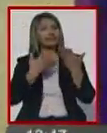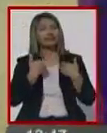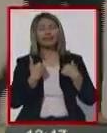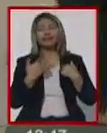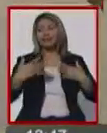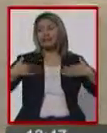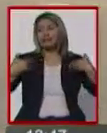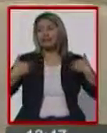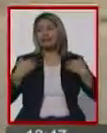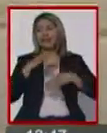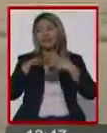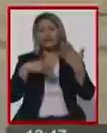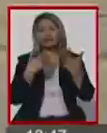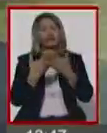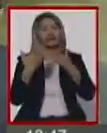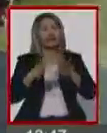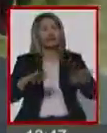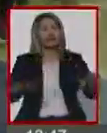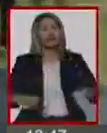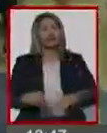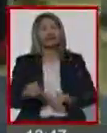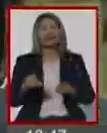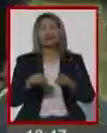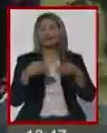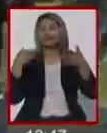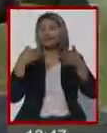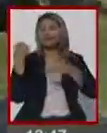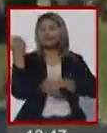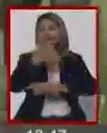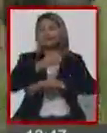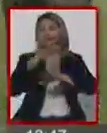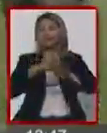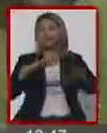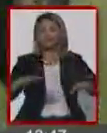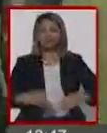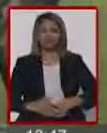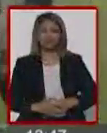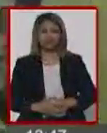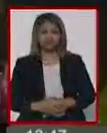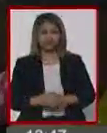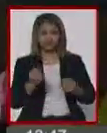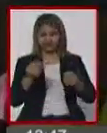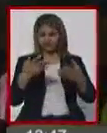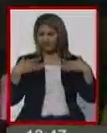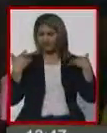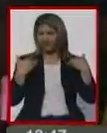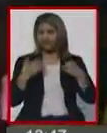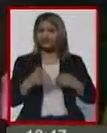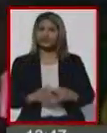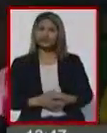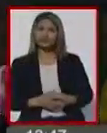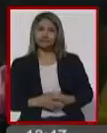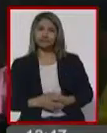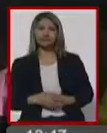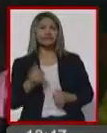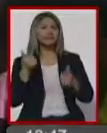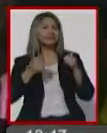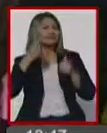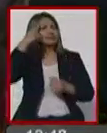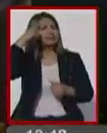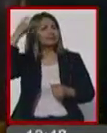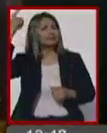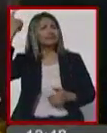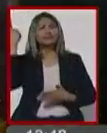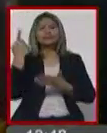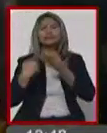además felicitan a todos los pequeños en víspera del Día del Niño. Estoy bien contenta. ¿Cuál es tu sueño como